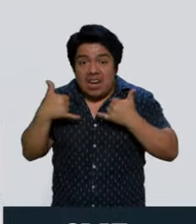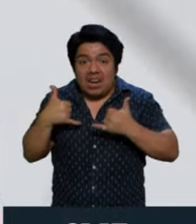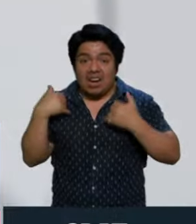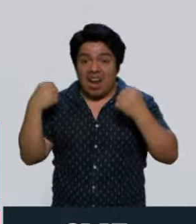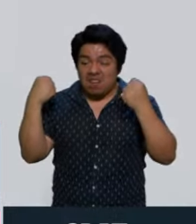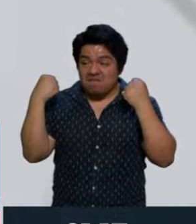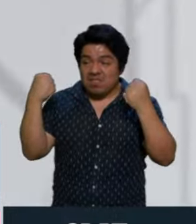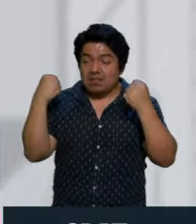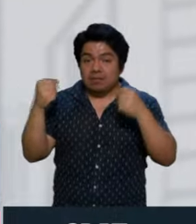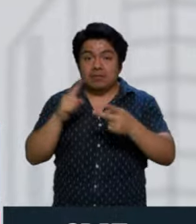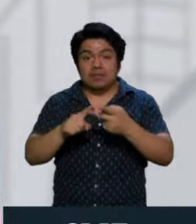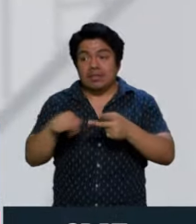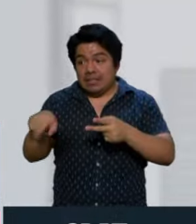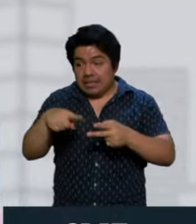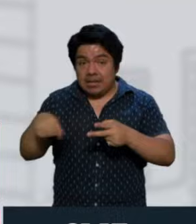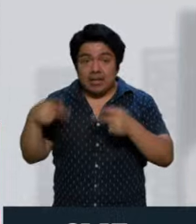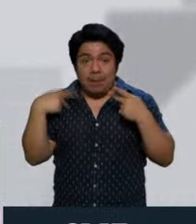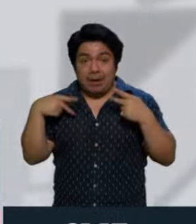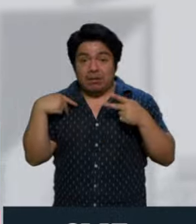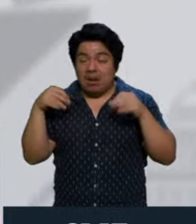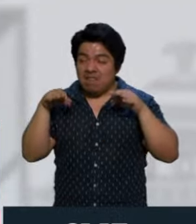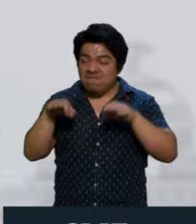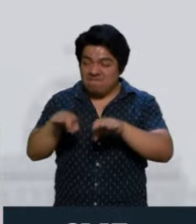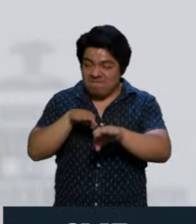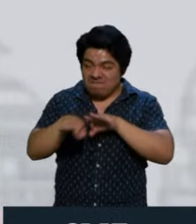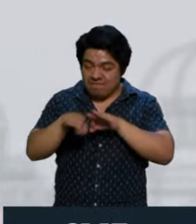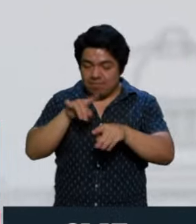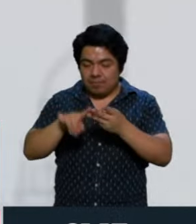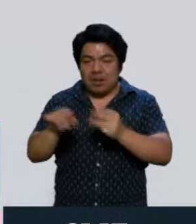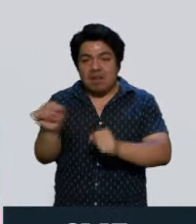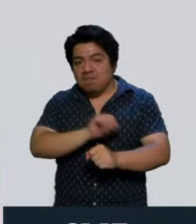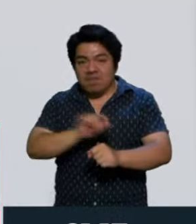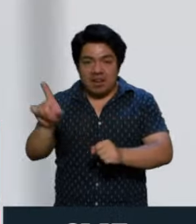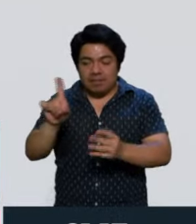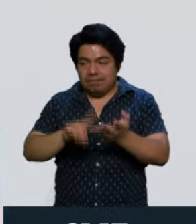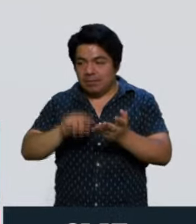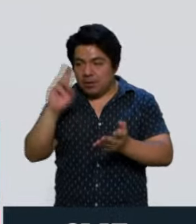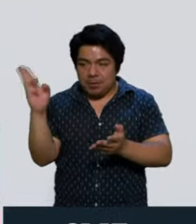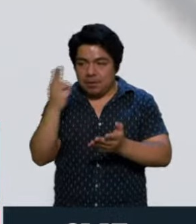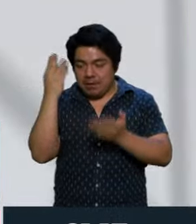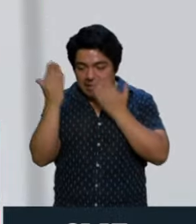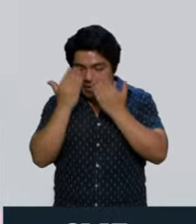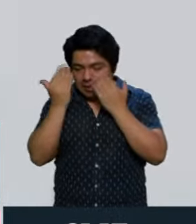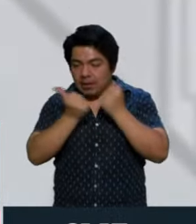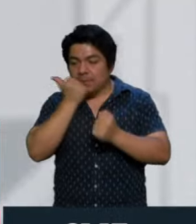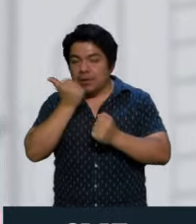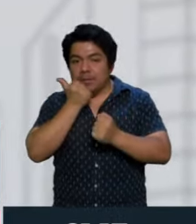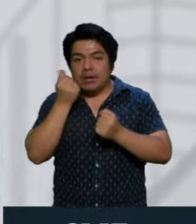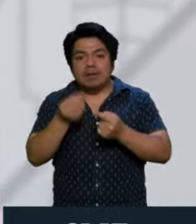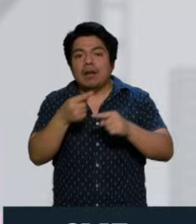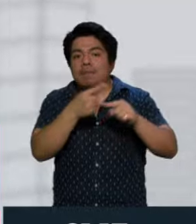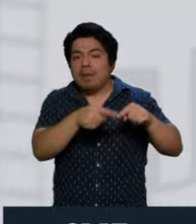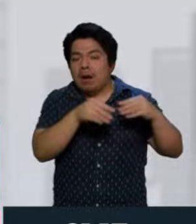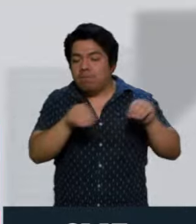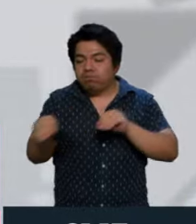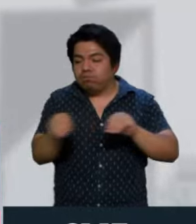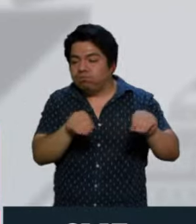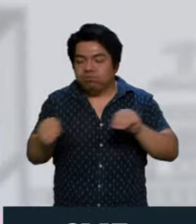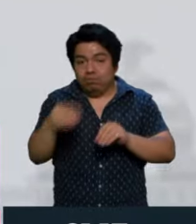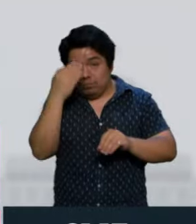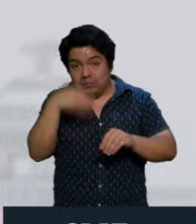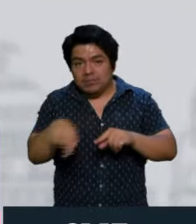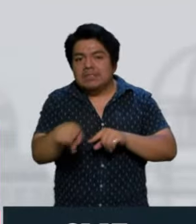del trabajo de jóvenes activistas, profesionistas, universitarios, muchos de ellos partícipes del movimiento urbano popular, que